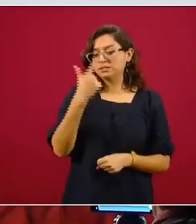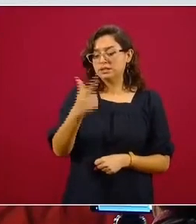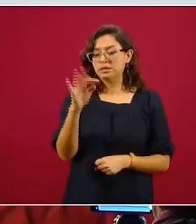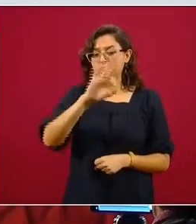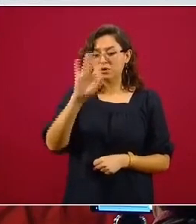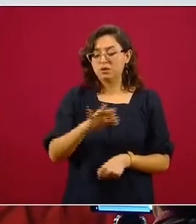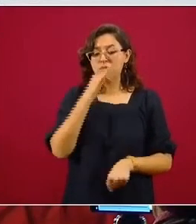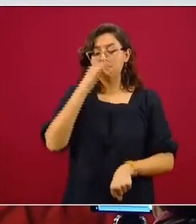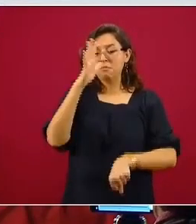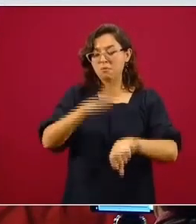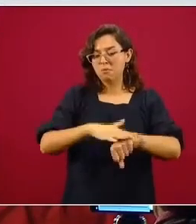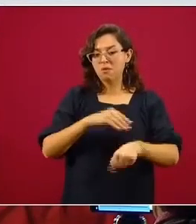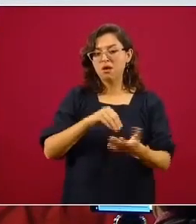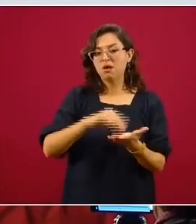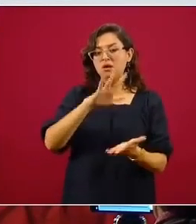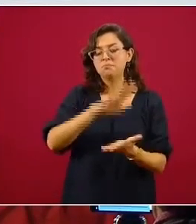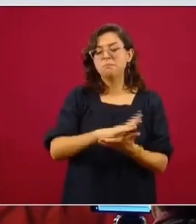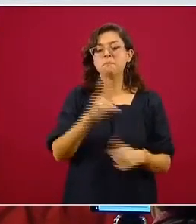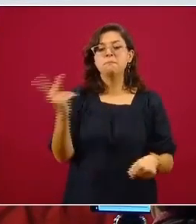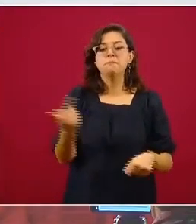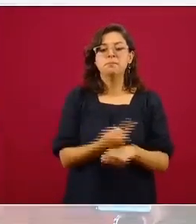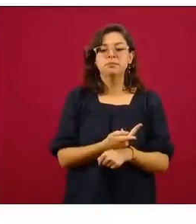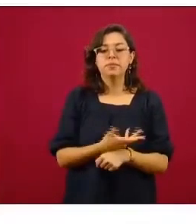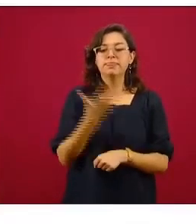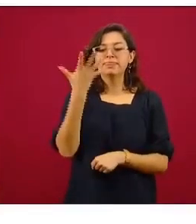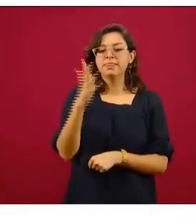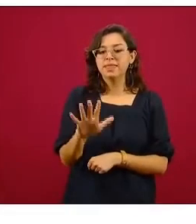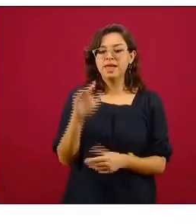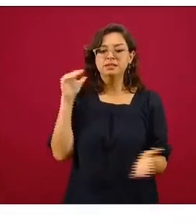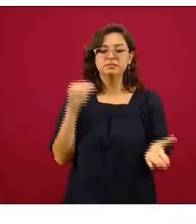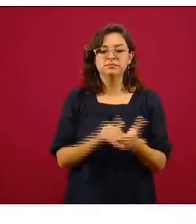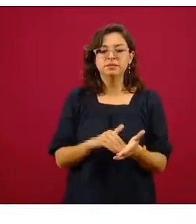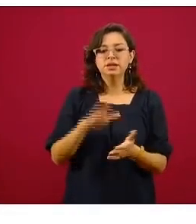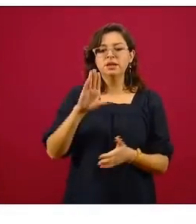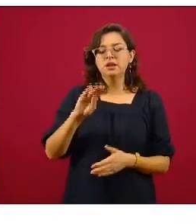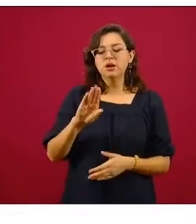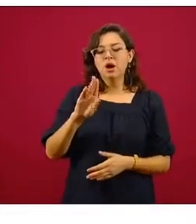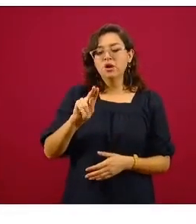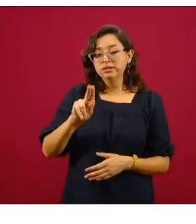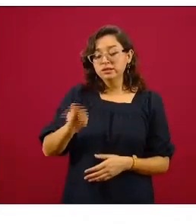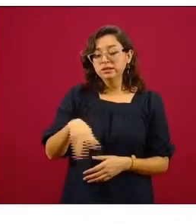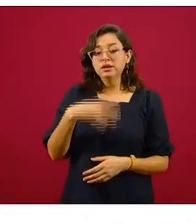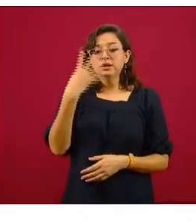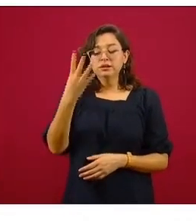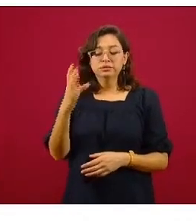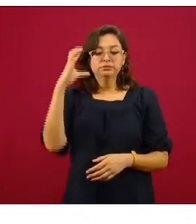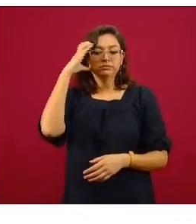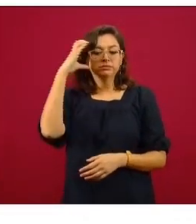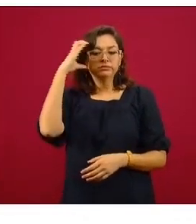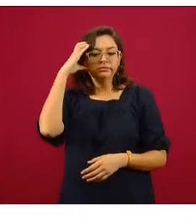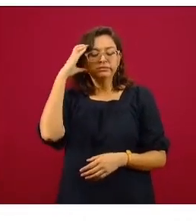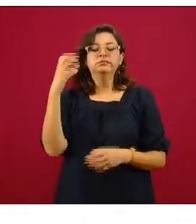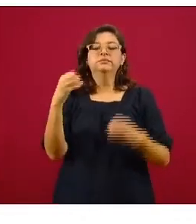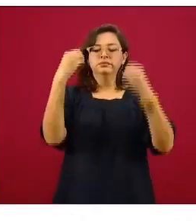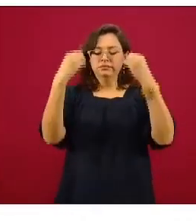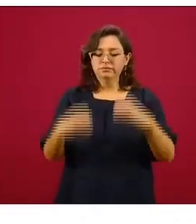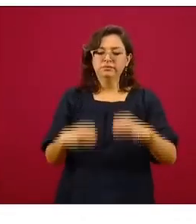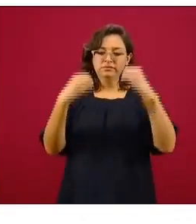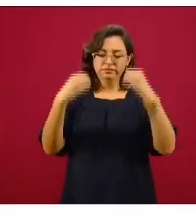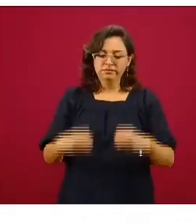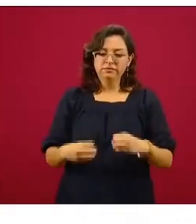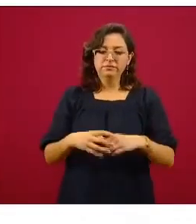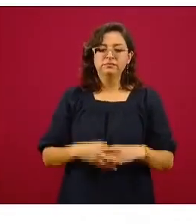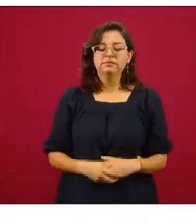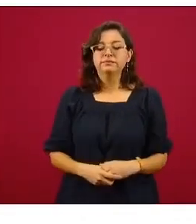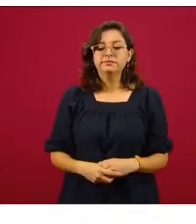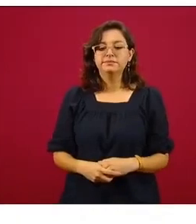y lo que nos dice entonces ese porcentaje es que 10.084 camas, dirá general, están ocupadas de esas